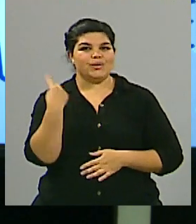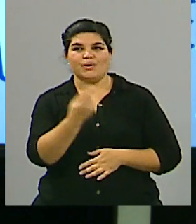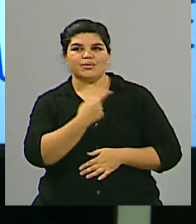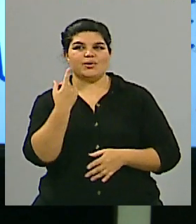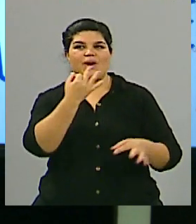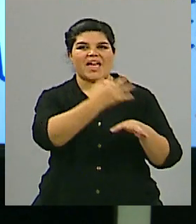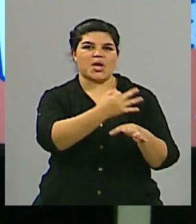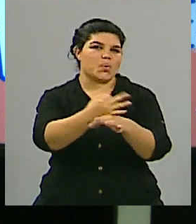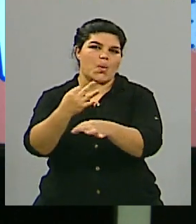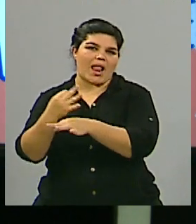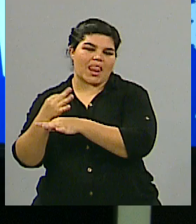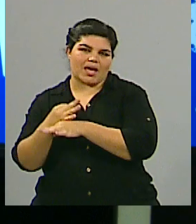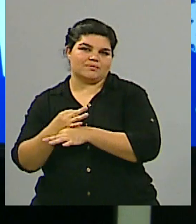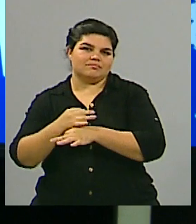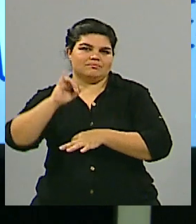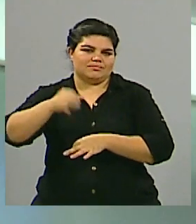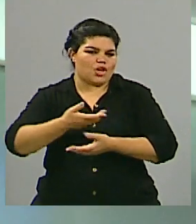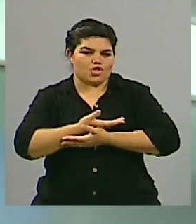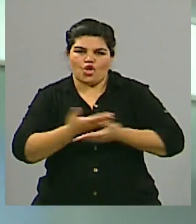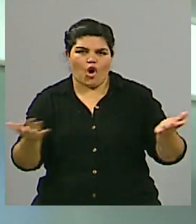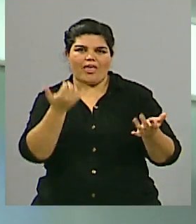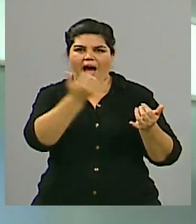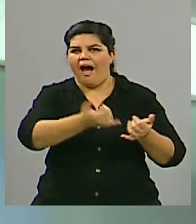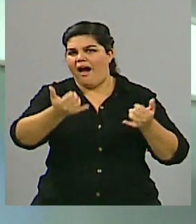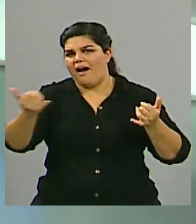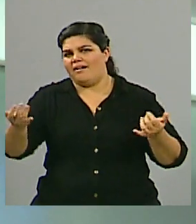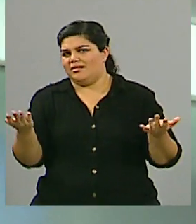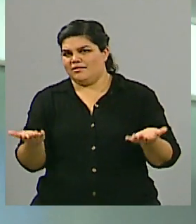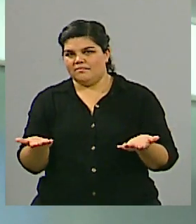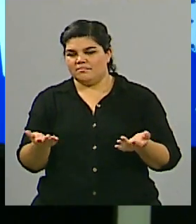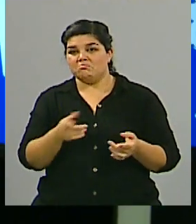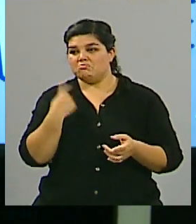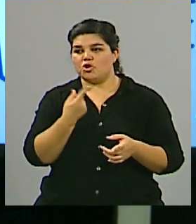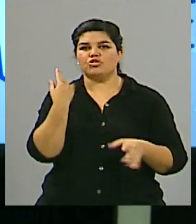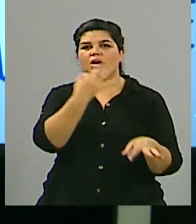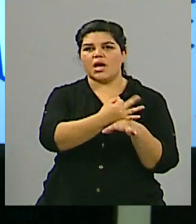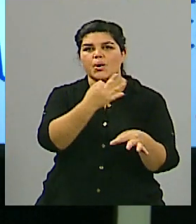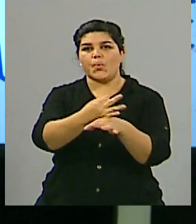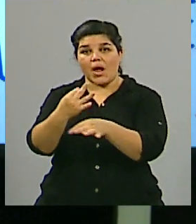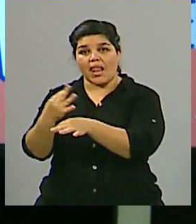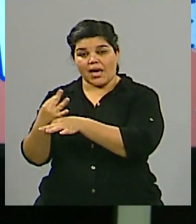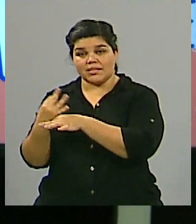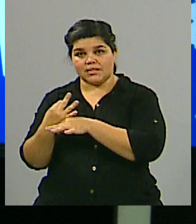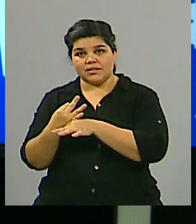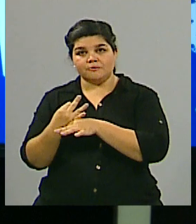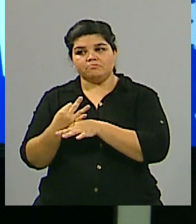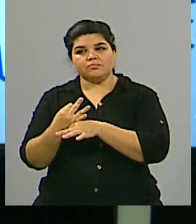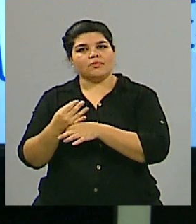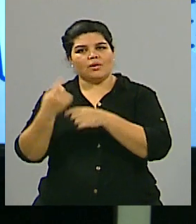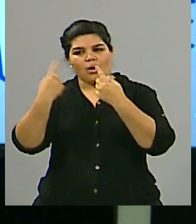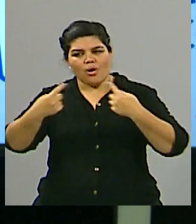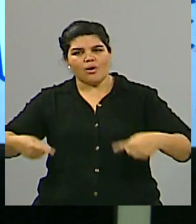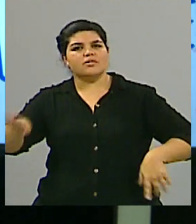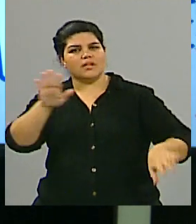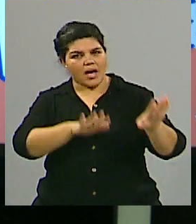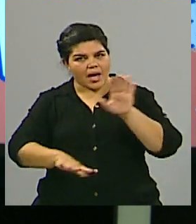en la que no sucedan casos de bullying, ¿no? Tenemos instituciones educativas en las cuales se realizan un montón de acciones